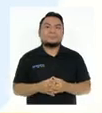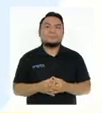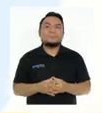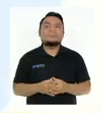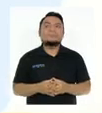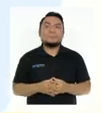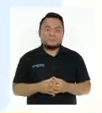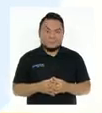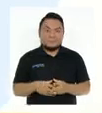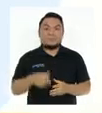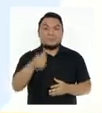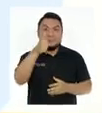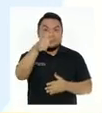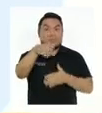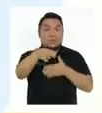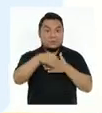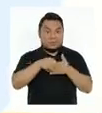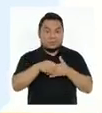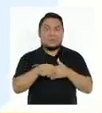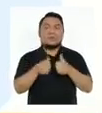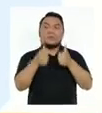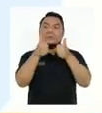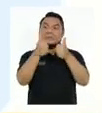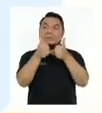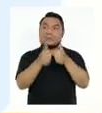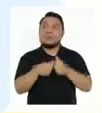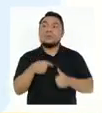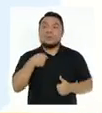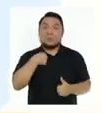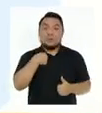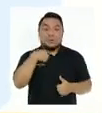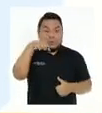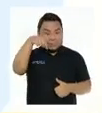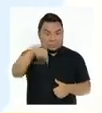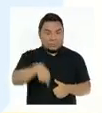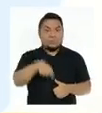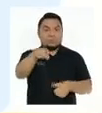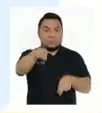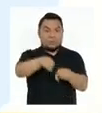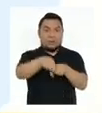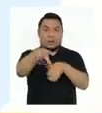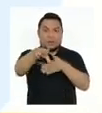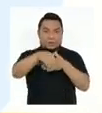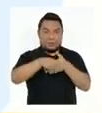Eso. Si me agacho, tú también lo haces.